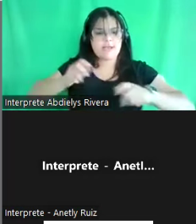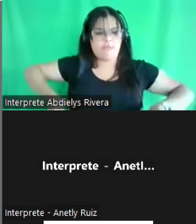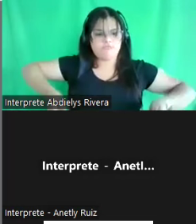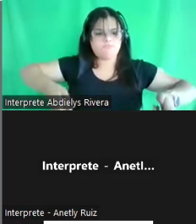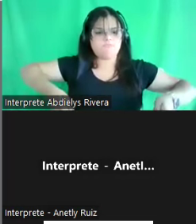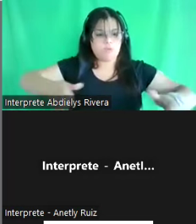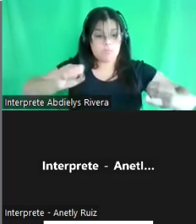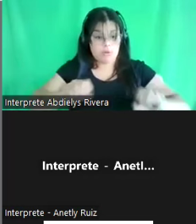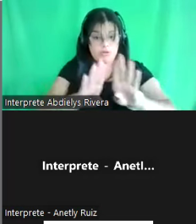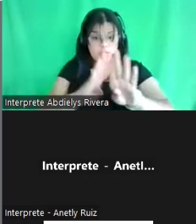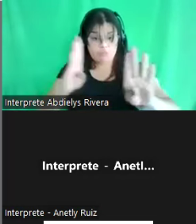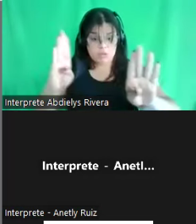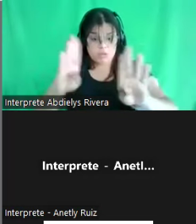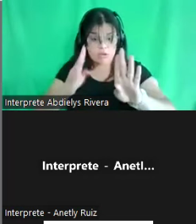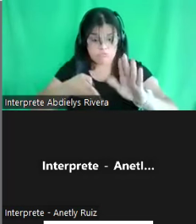la cual asistieron.